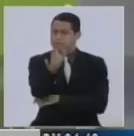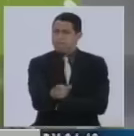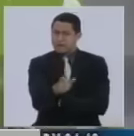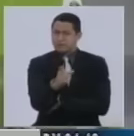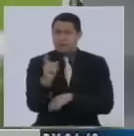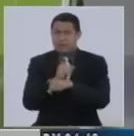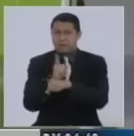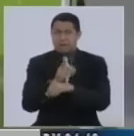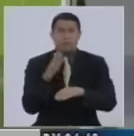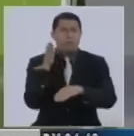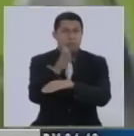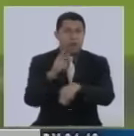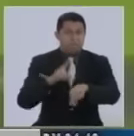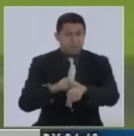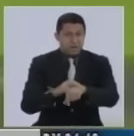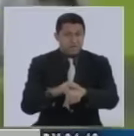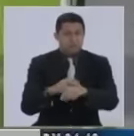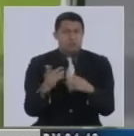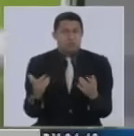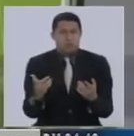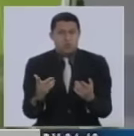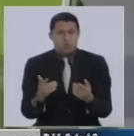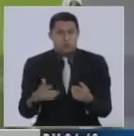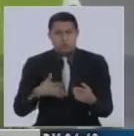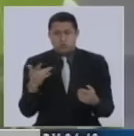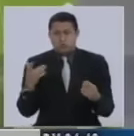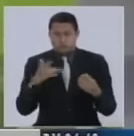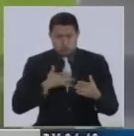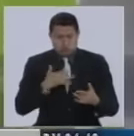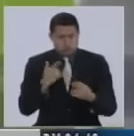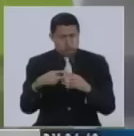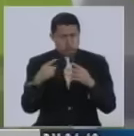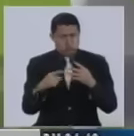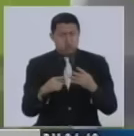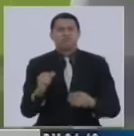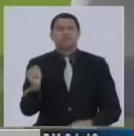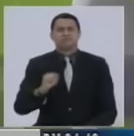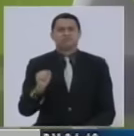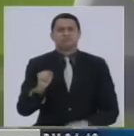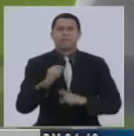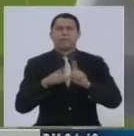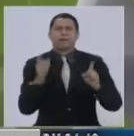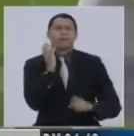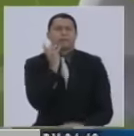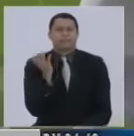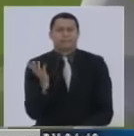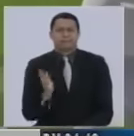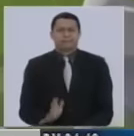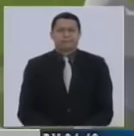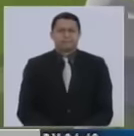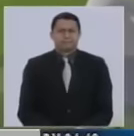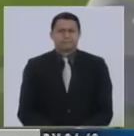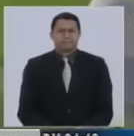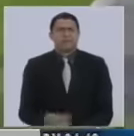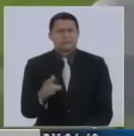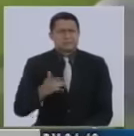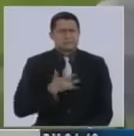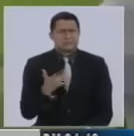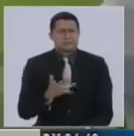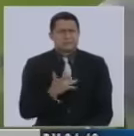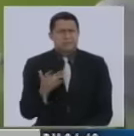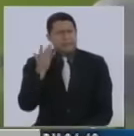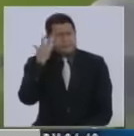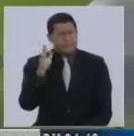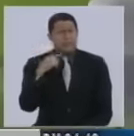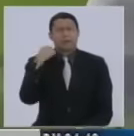rápidamente al médico por por los múltiples síntomas eh Es correcto pero por ejemplo eh si siente cree que es